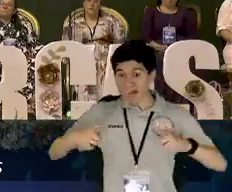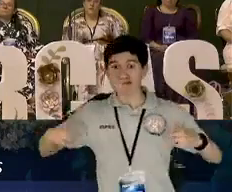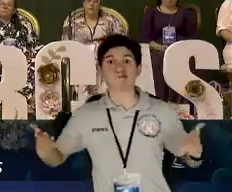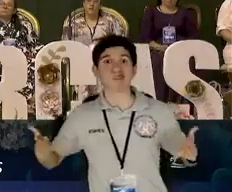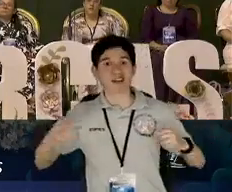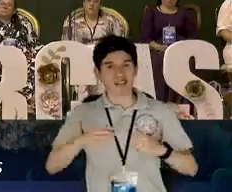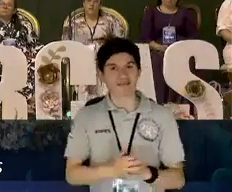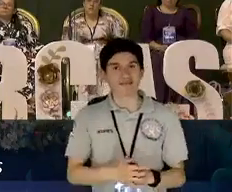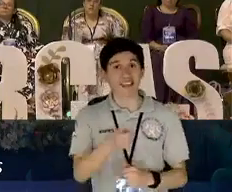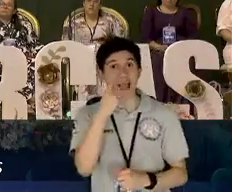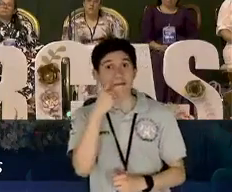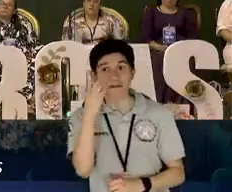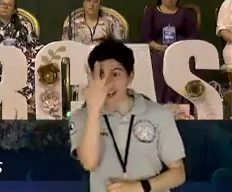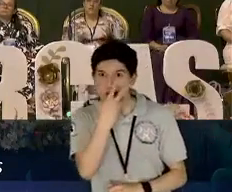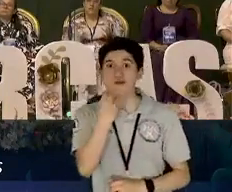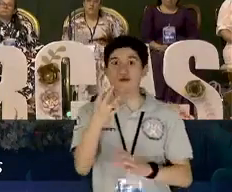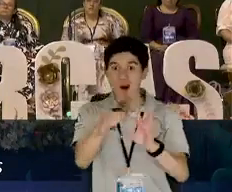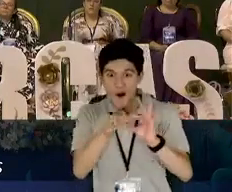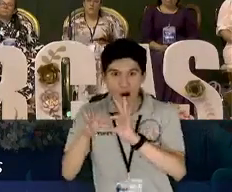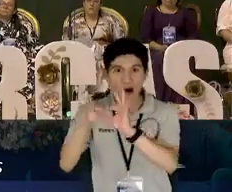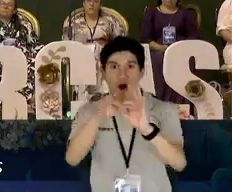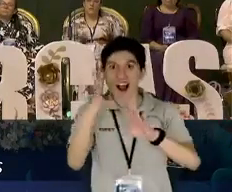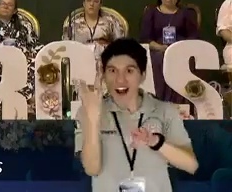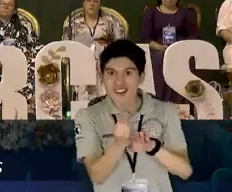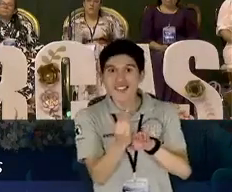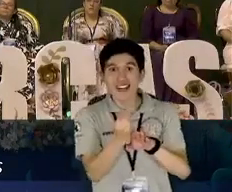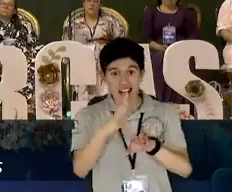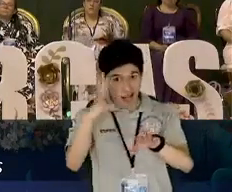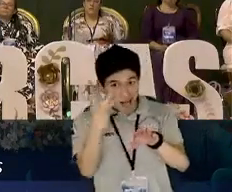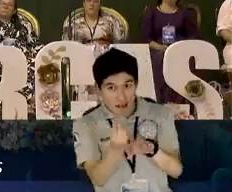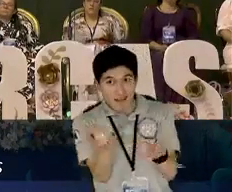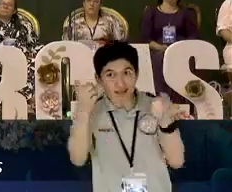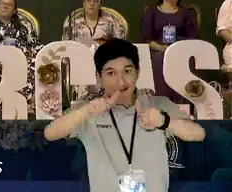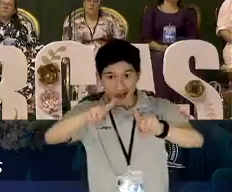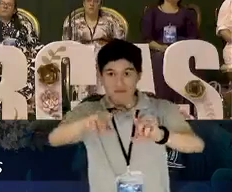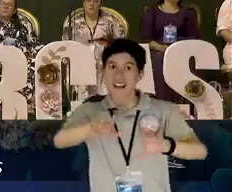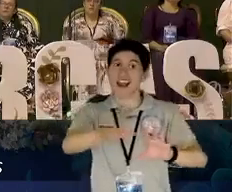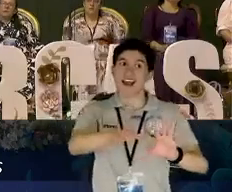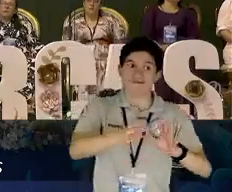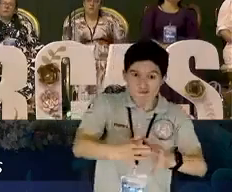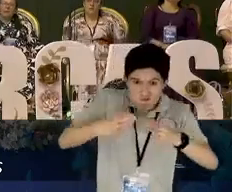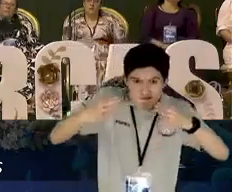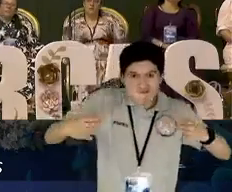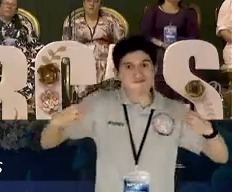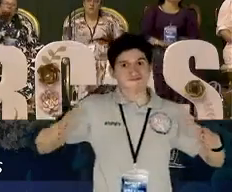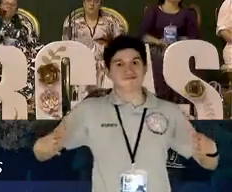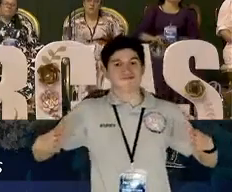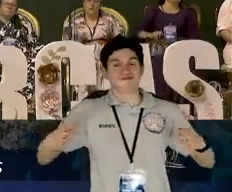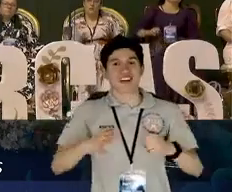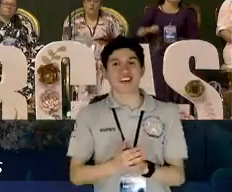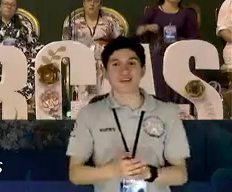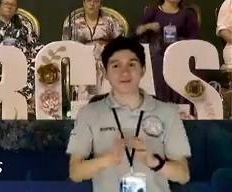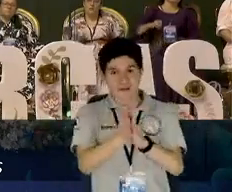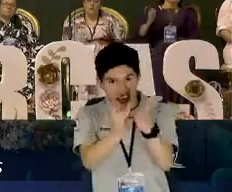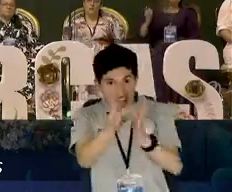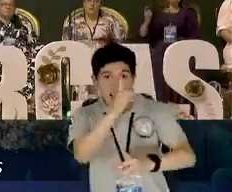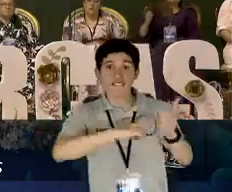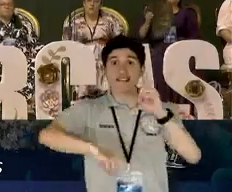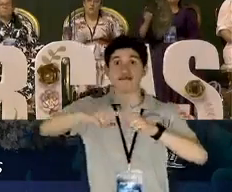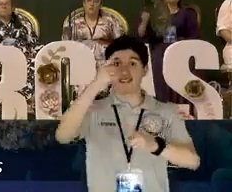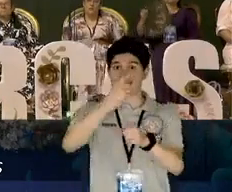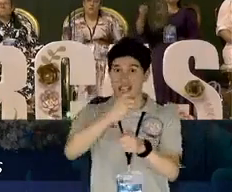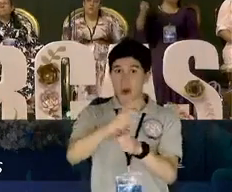en la unidad, porque la iglesia también se reproduce, ¿cierto que sí? Y la palabra se cumple, porque Él añade a la